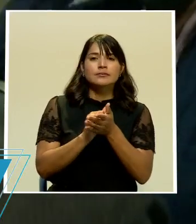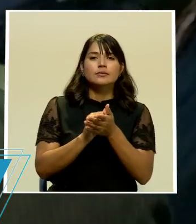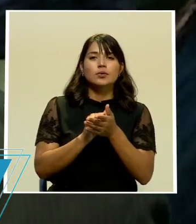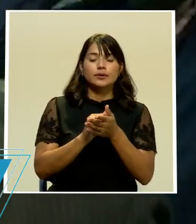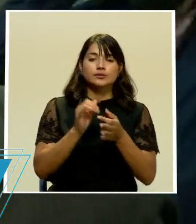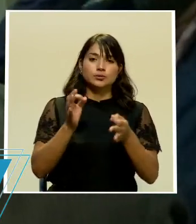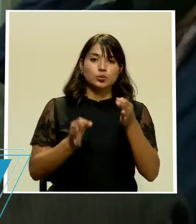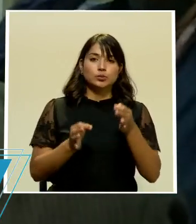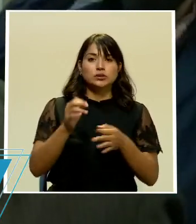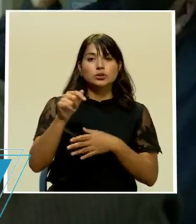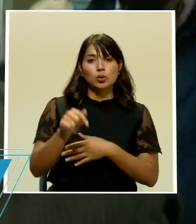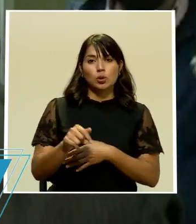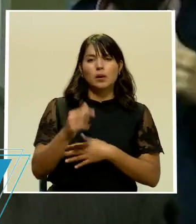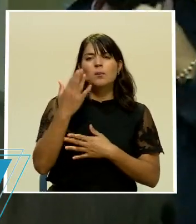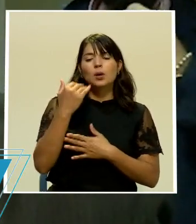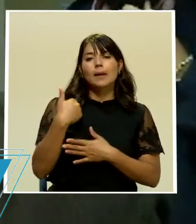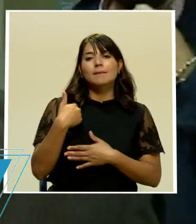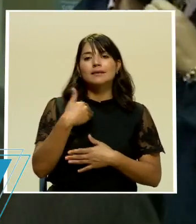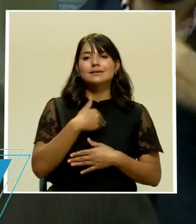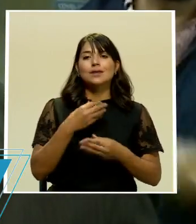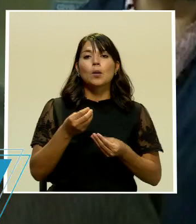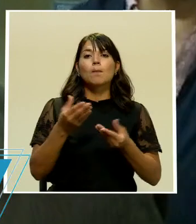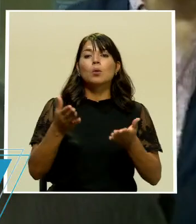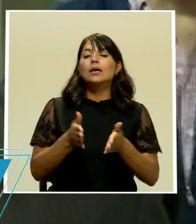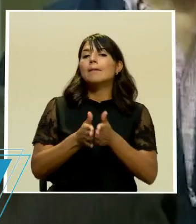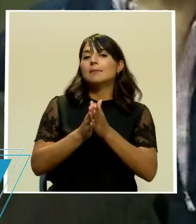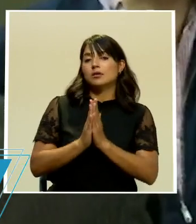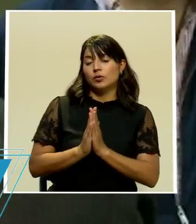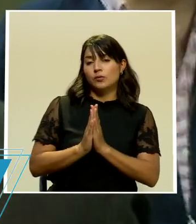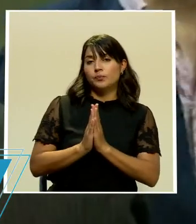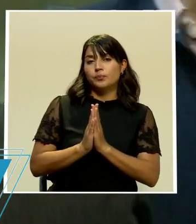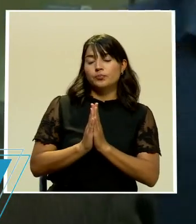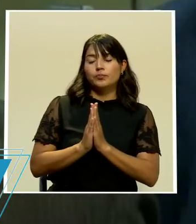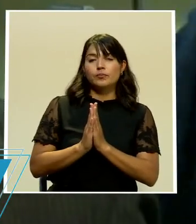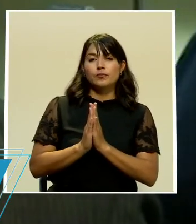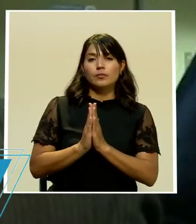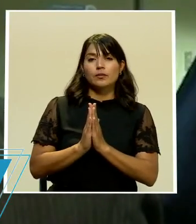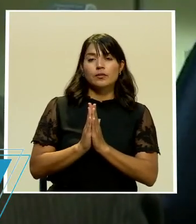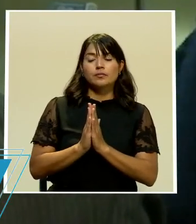diligencia del día de hoy fue la solicitud que hizo por supuesto